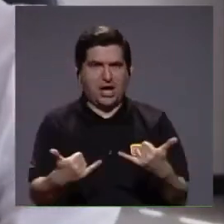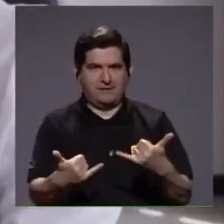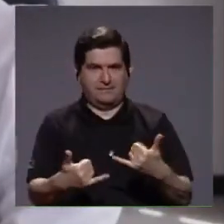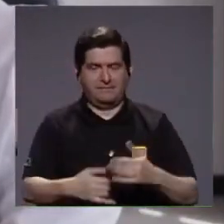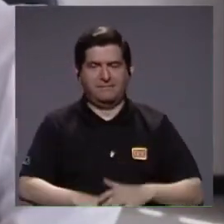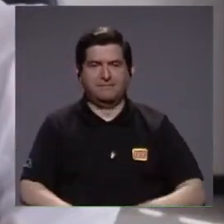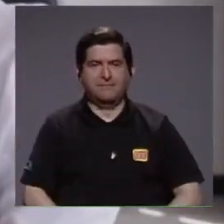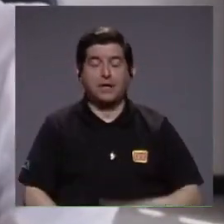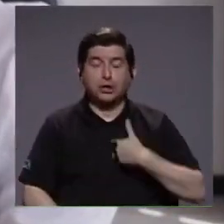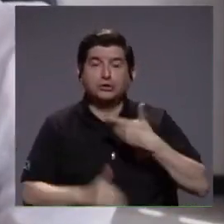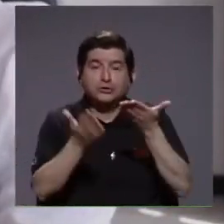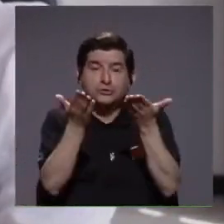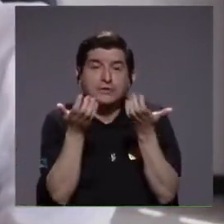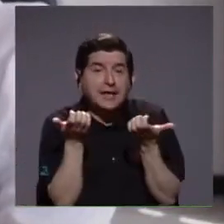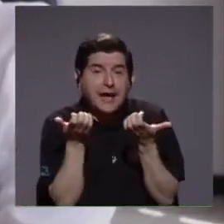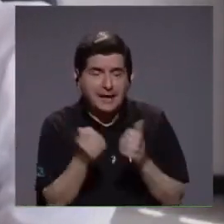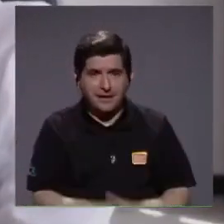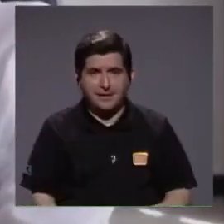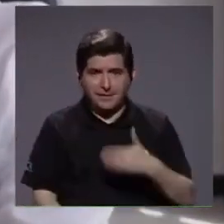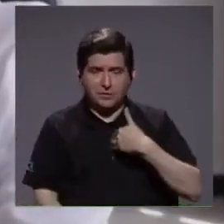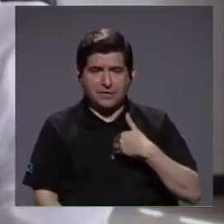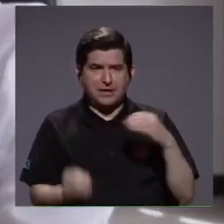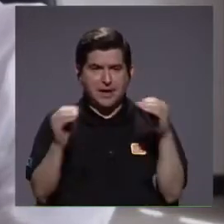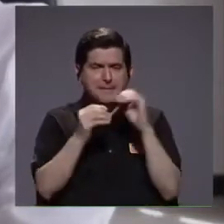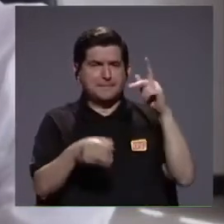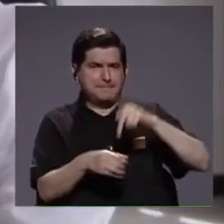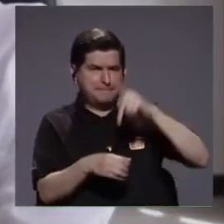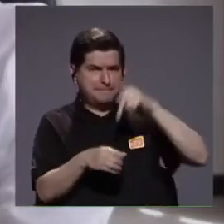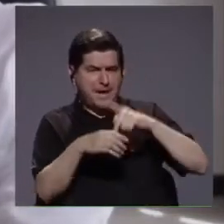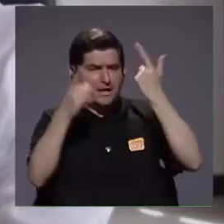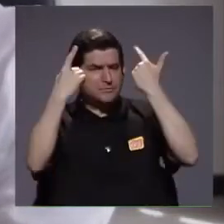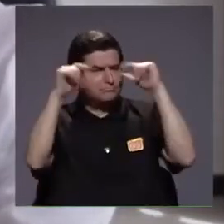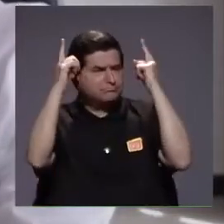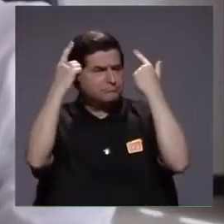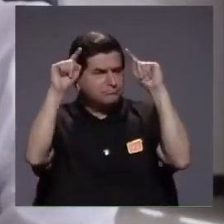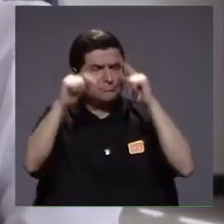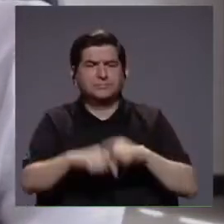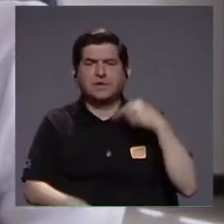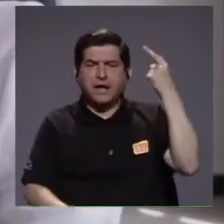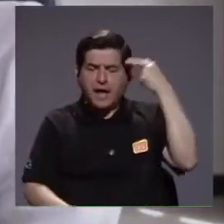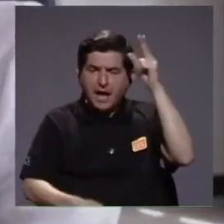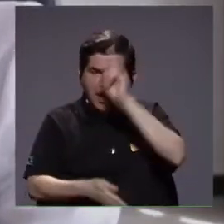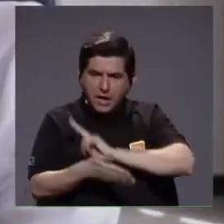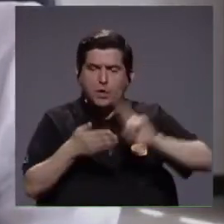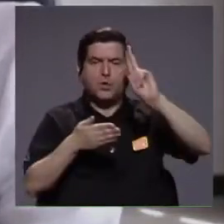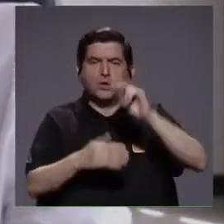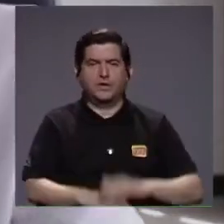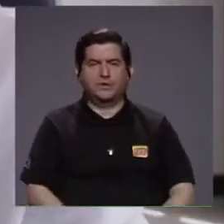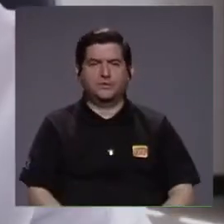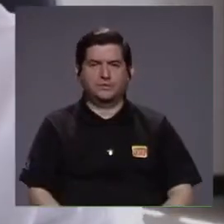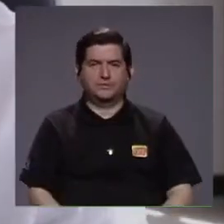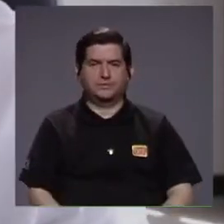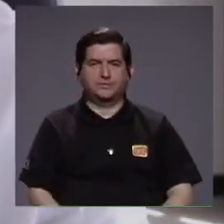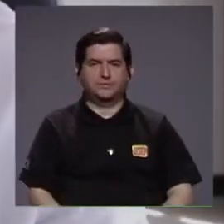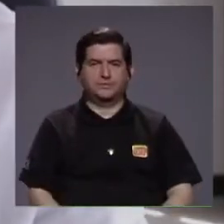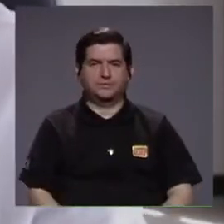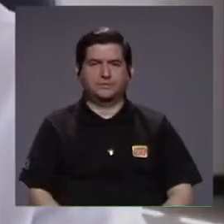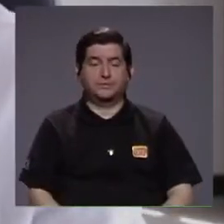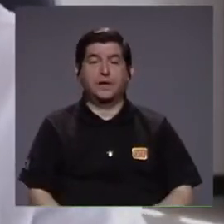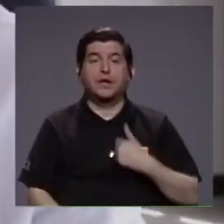una vez en este momento, yo quiero que haya una mayor participación efectiva en el gobierno universitario. Y en